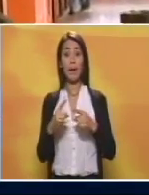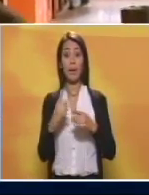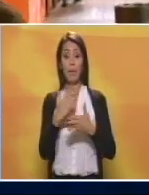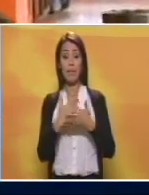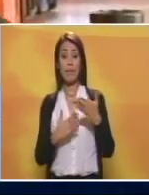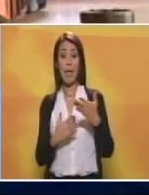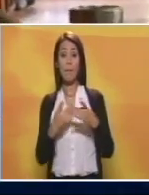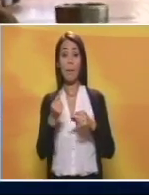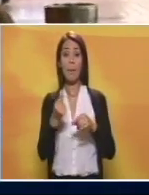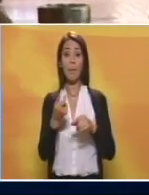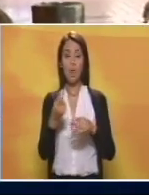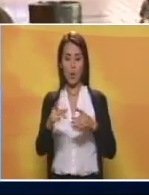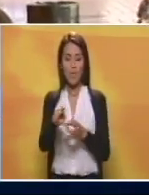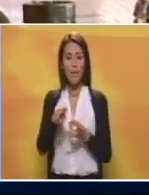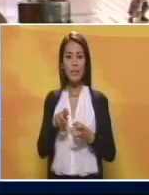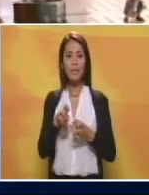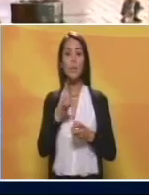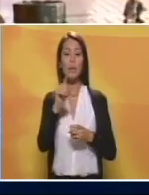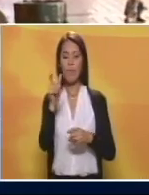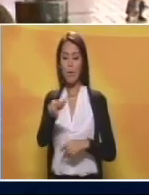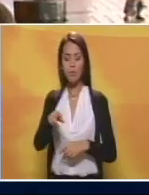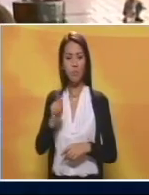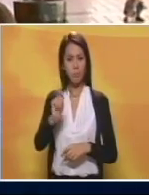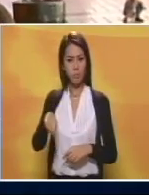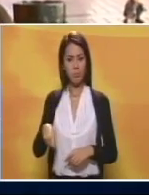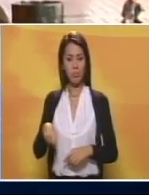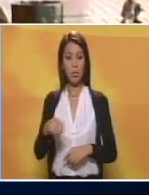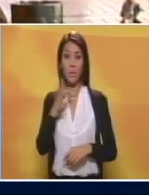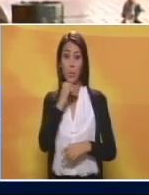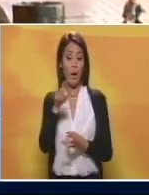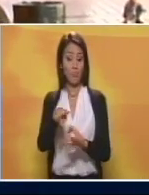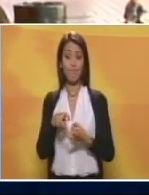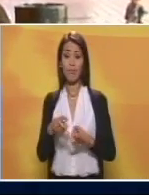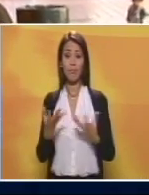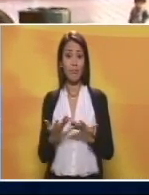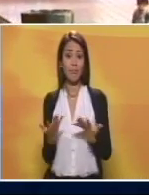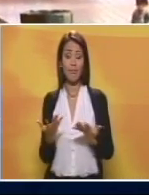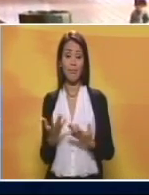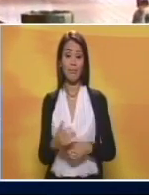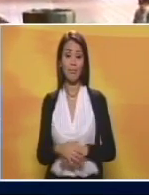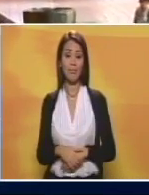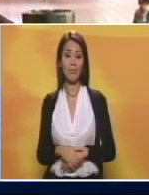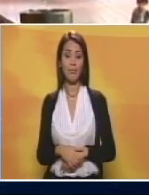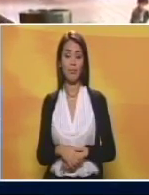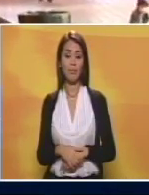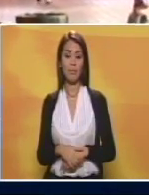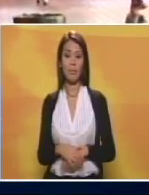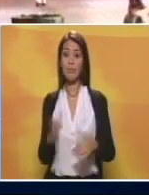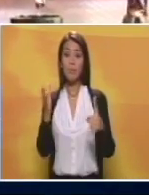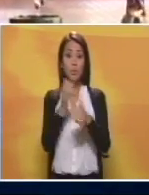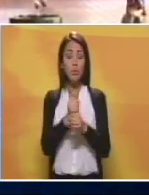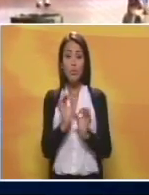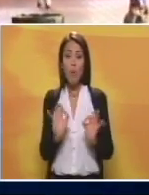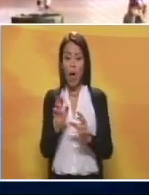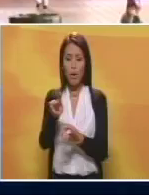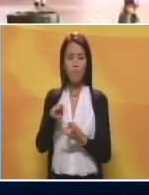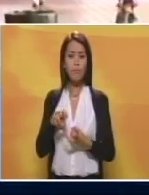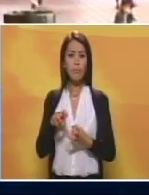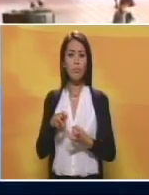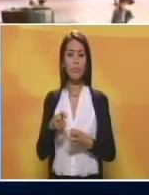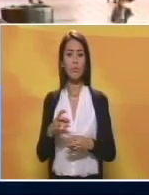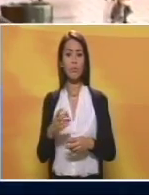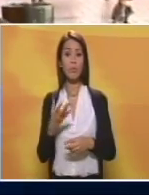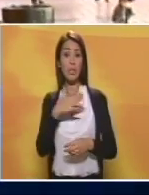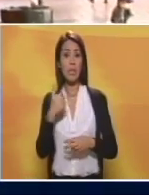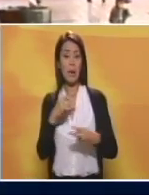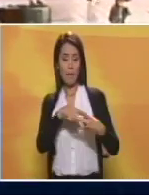mitad del efectivo y la mitad por punto. Y no se consigue el efectivo. Una crítica que no se puede conseguir el efectivo por ningún lado. Y quieren la mitad y